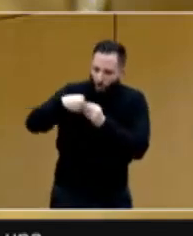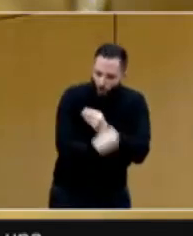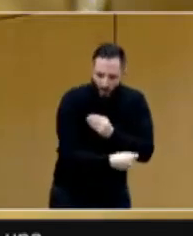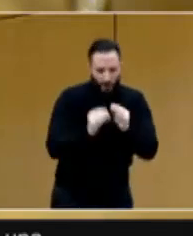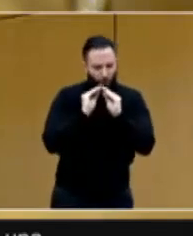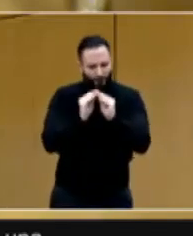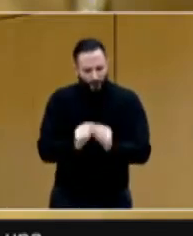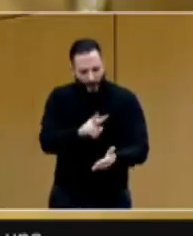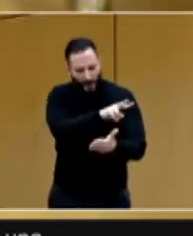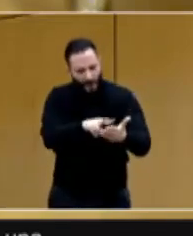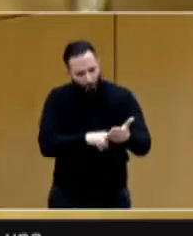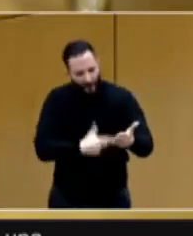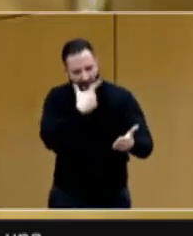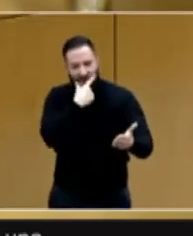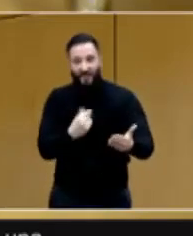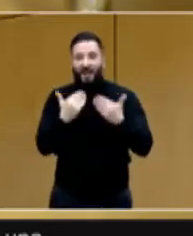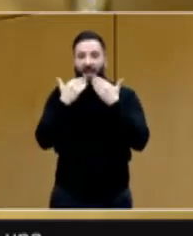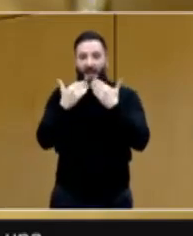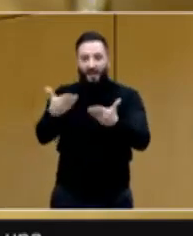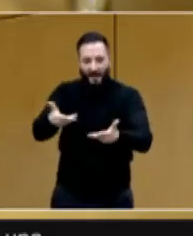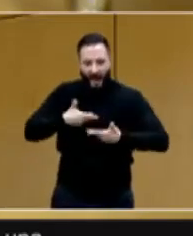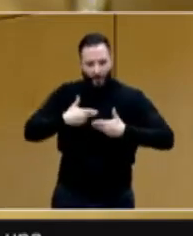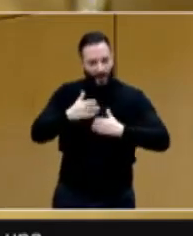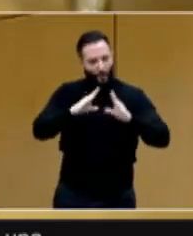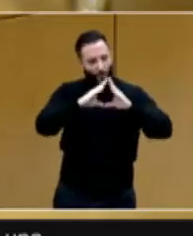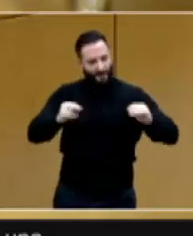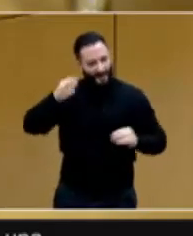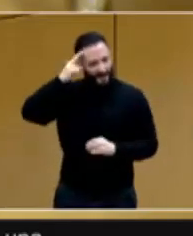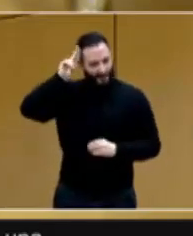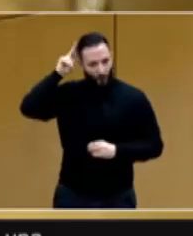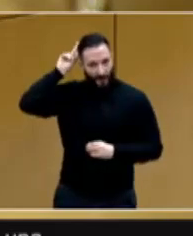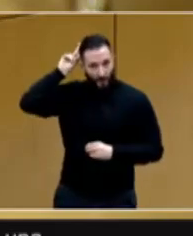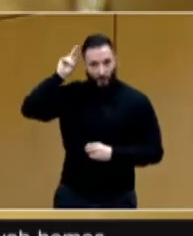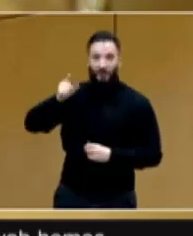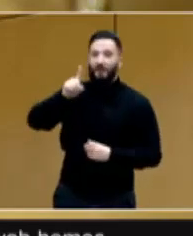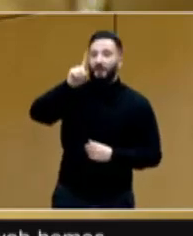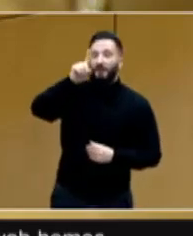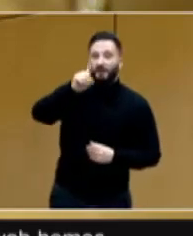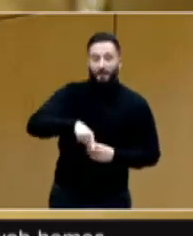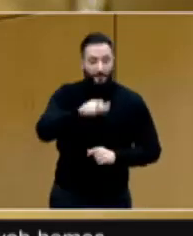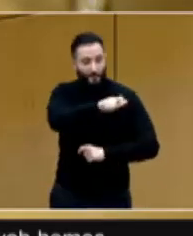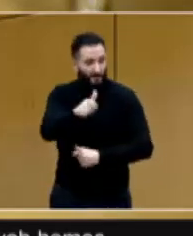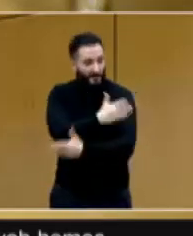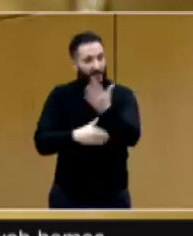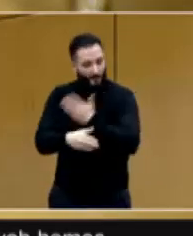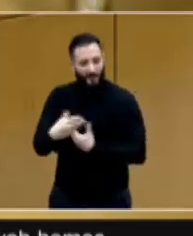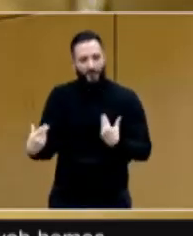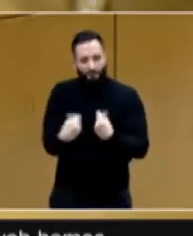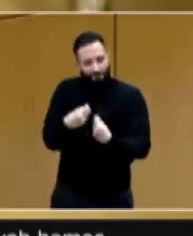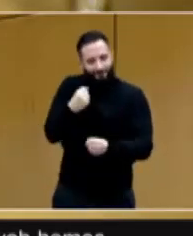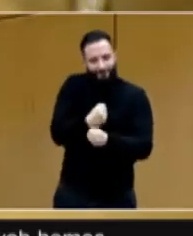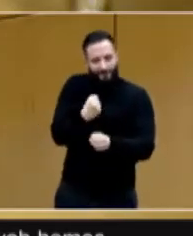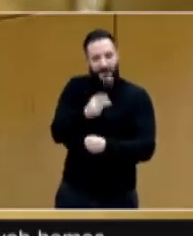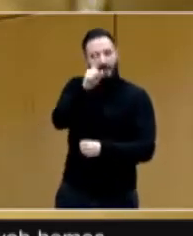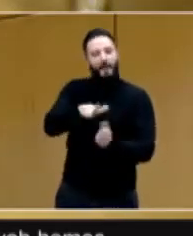lectura fácil con la ayuda de la universidad rey Juan Carlos y un programa muy bonito con personas con discapacidad y hemos hecho también el